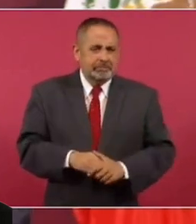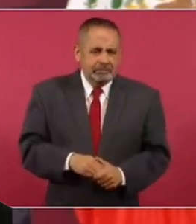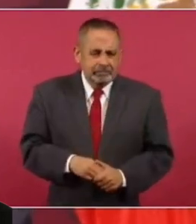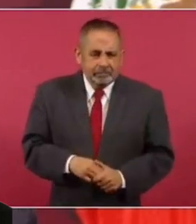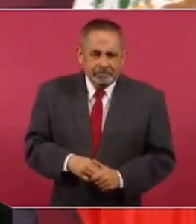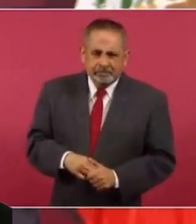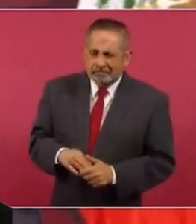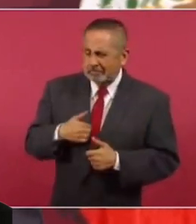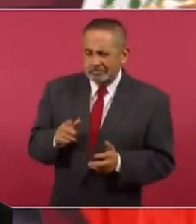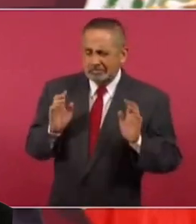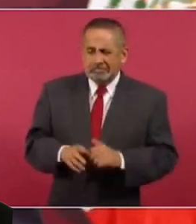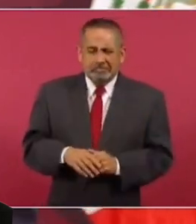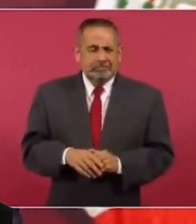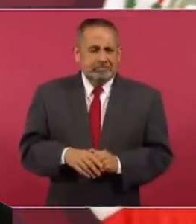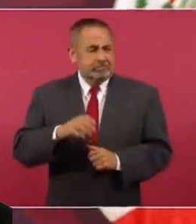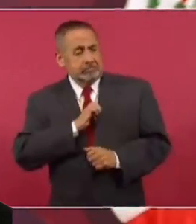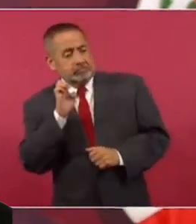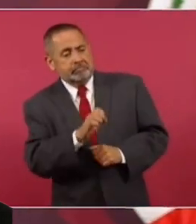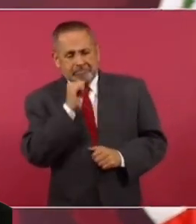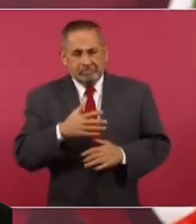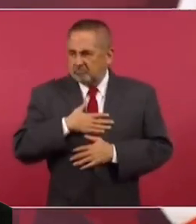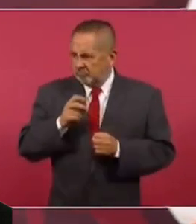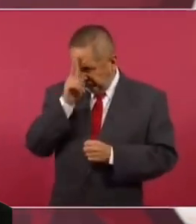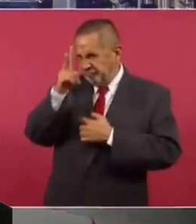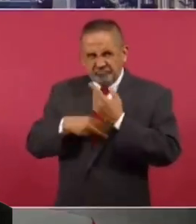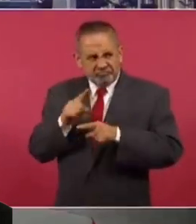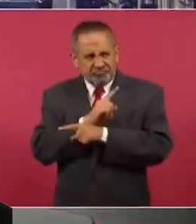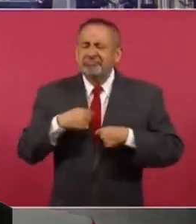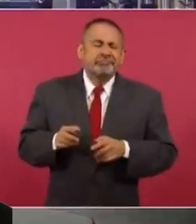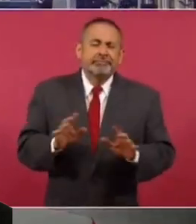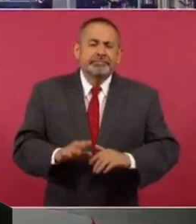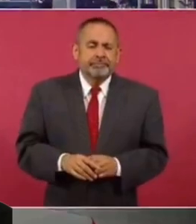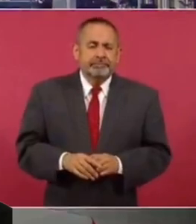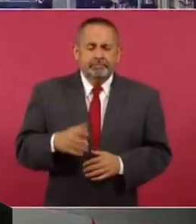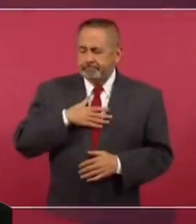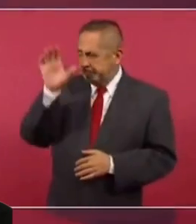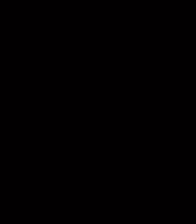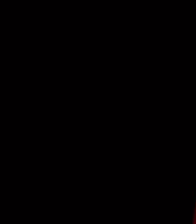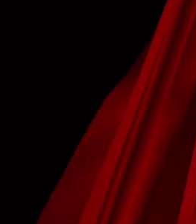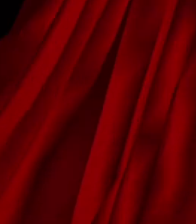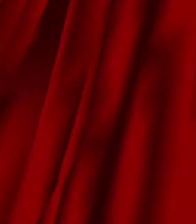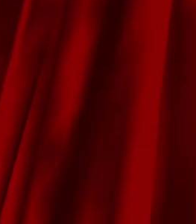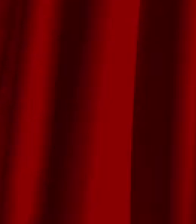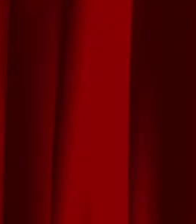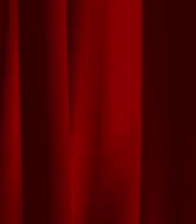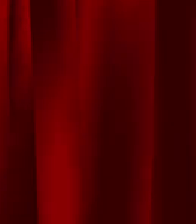Yo no odio, y no es mi fuerte la venganza. Por eso tengo mi conciencia tranquila.